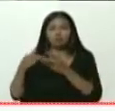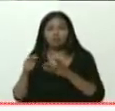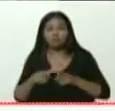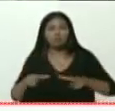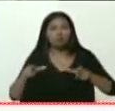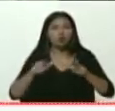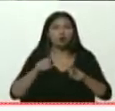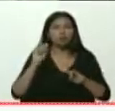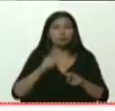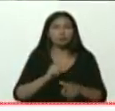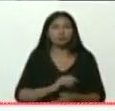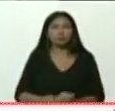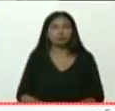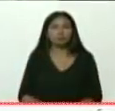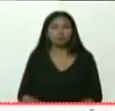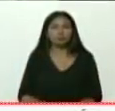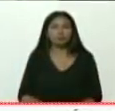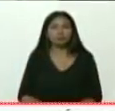sectores.